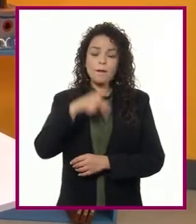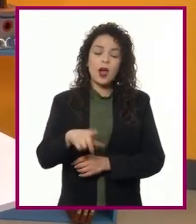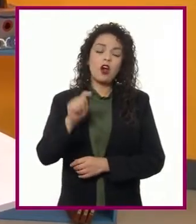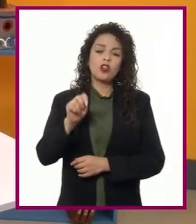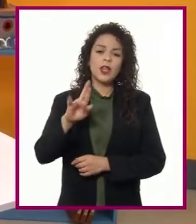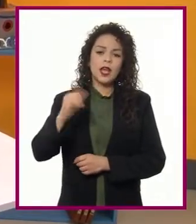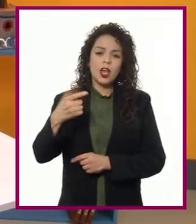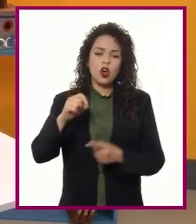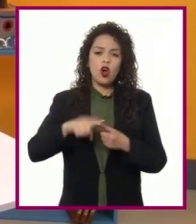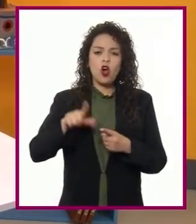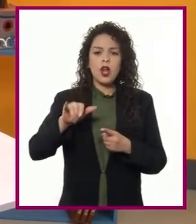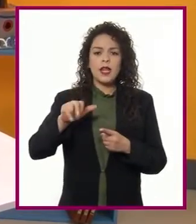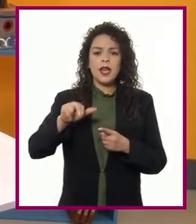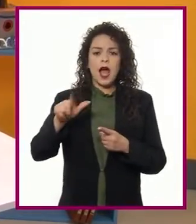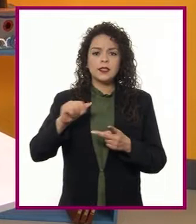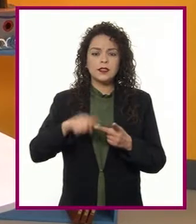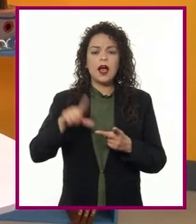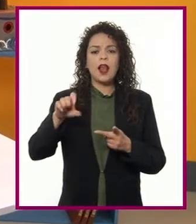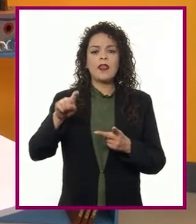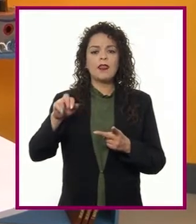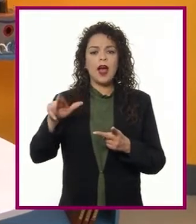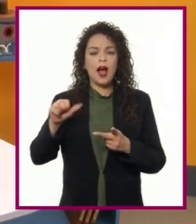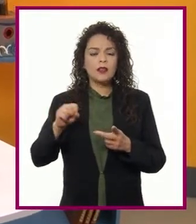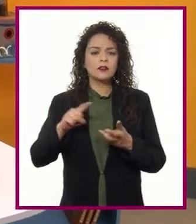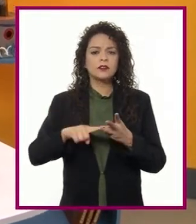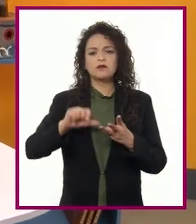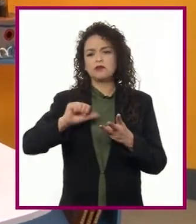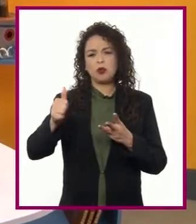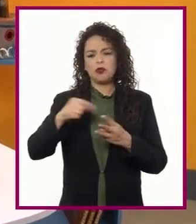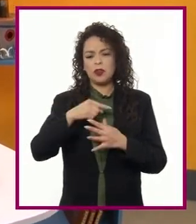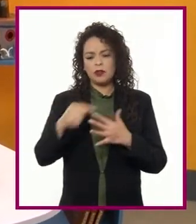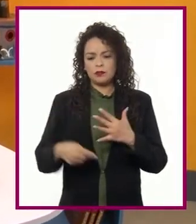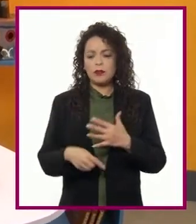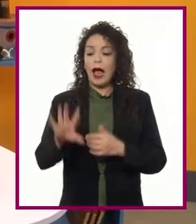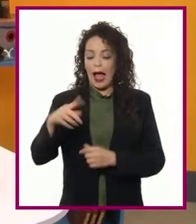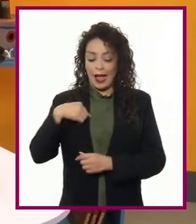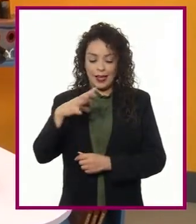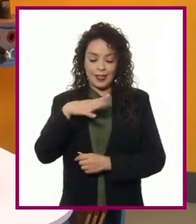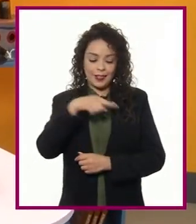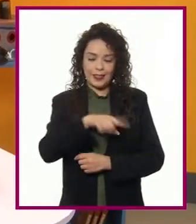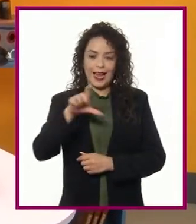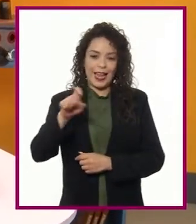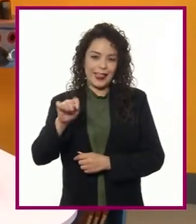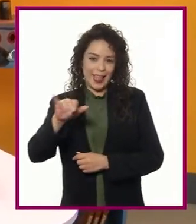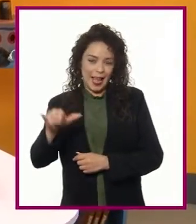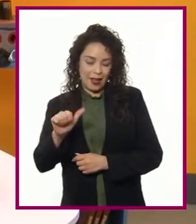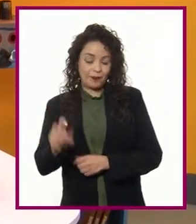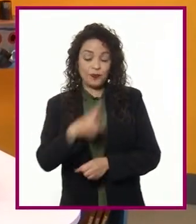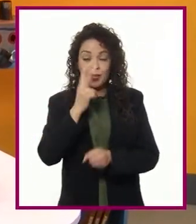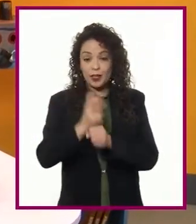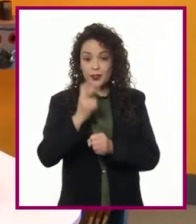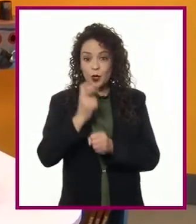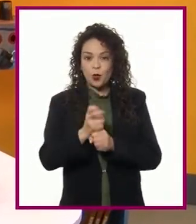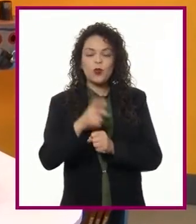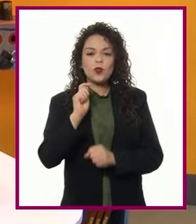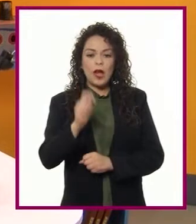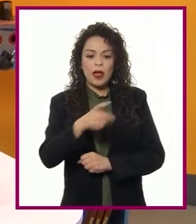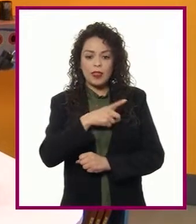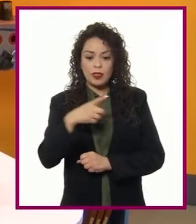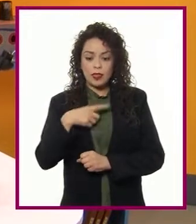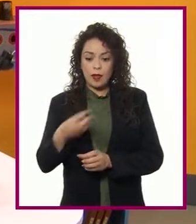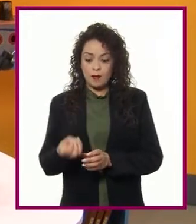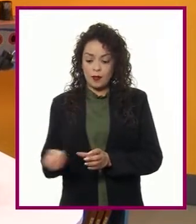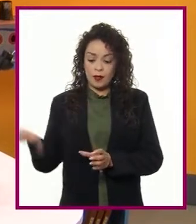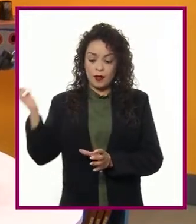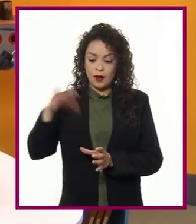linaza, lentejas, entre otras. Tengo de lenteja. Paso 2. Deben colocar las semillas secas